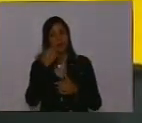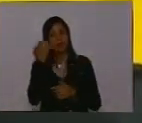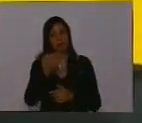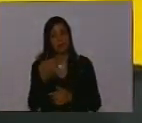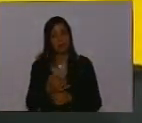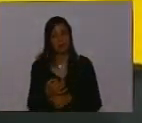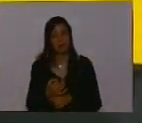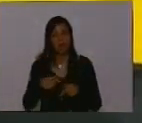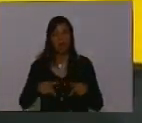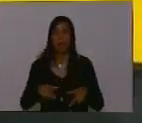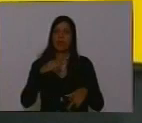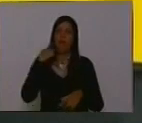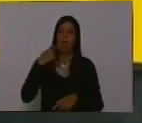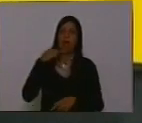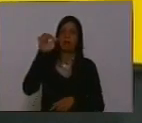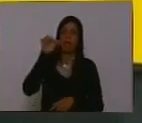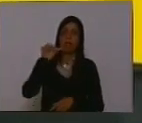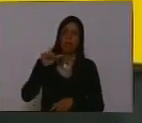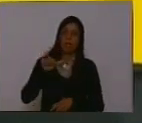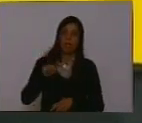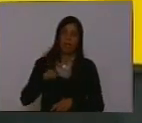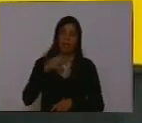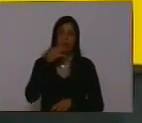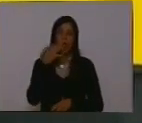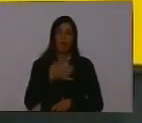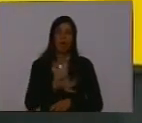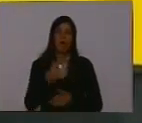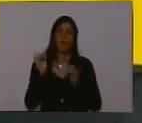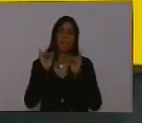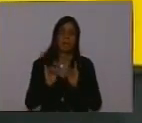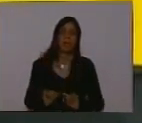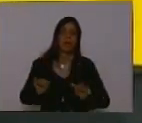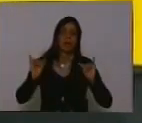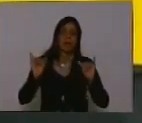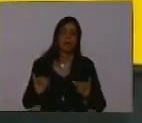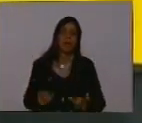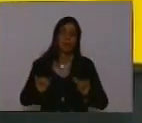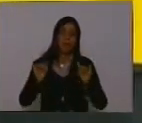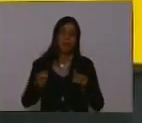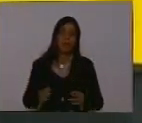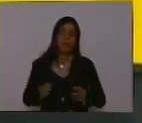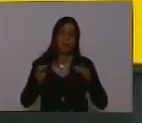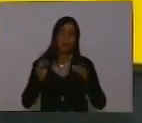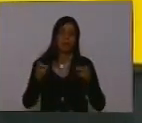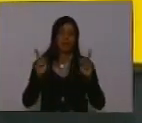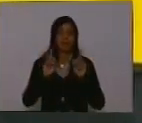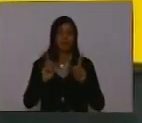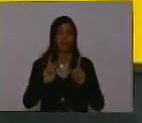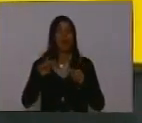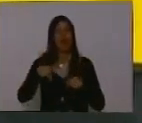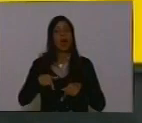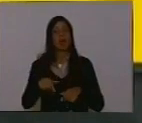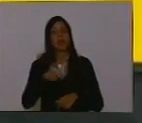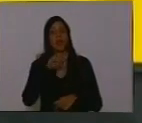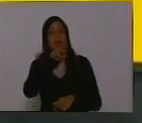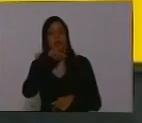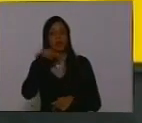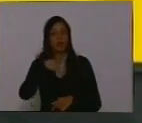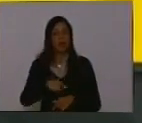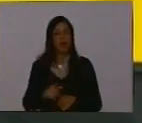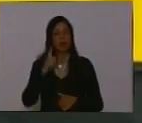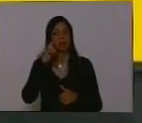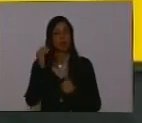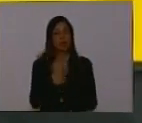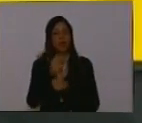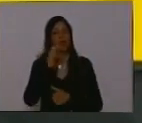que esto no es un discurso político ni un cliché, ni estamos repitiendo como loros y como loras. No, señor. Aquí hoy es un hecho